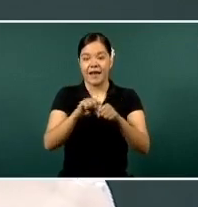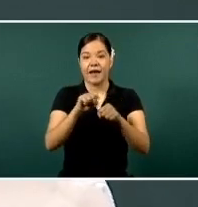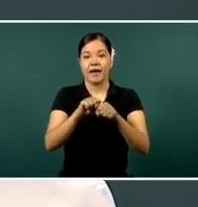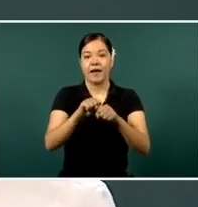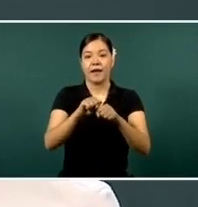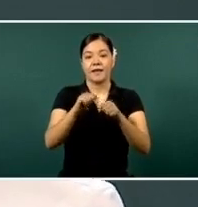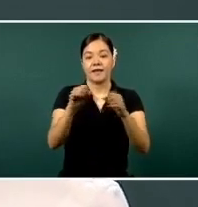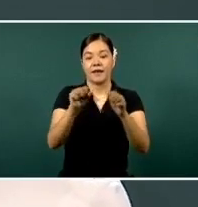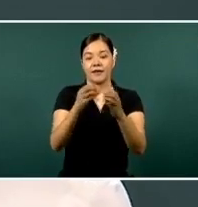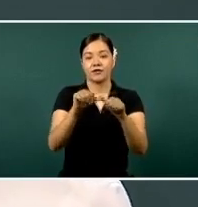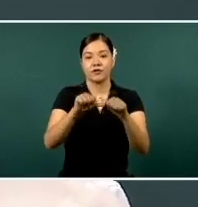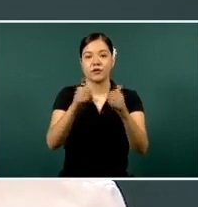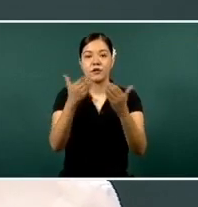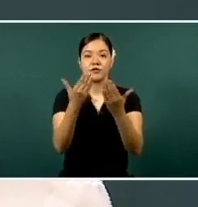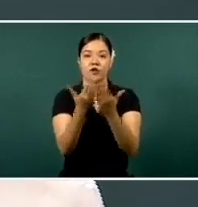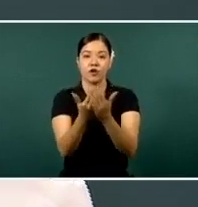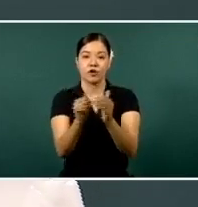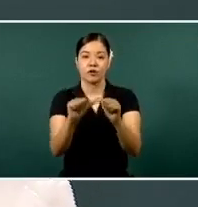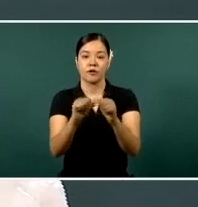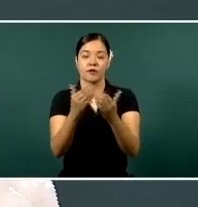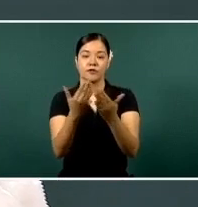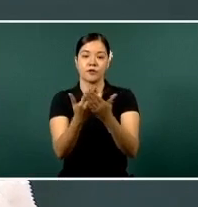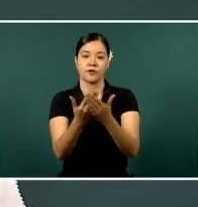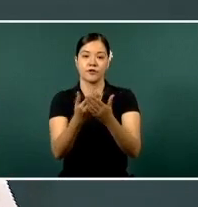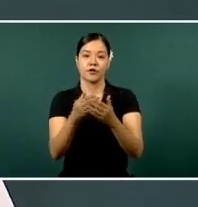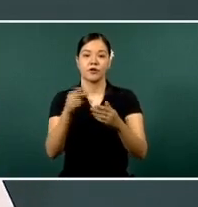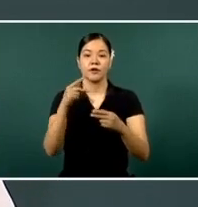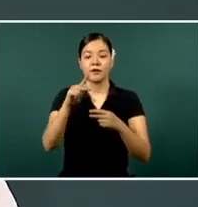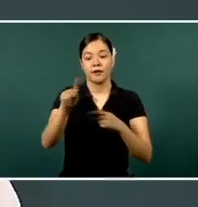Instituto Nacional de los Pueblos Indígenas.